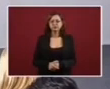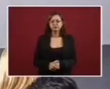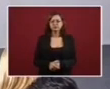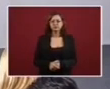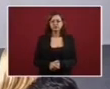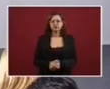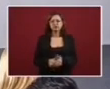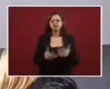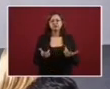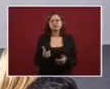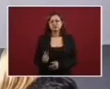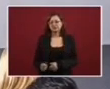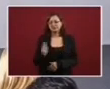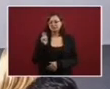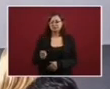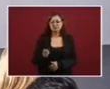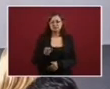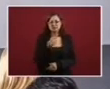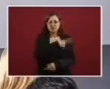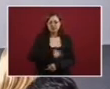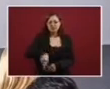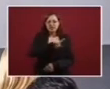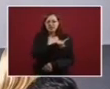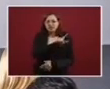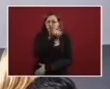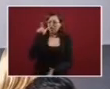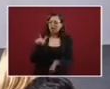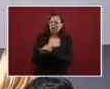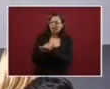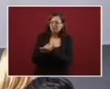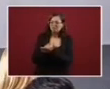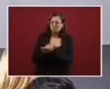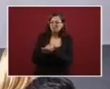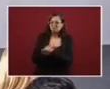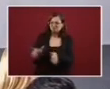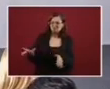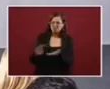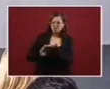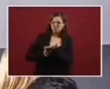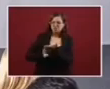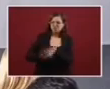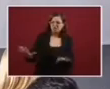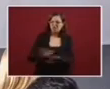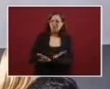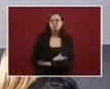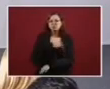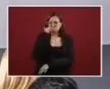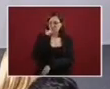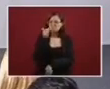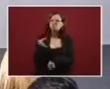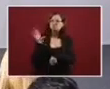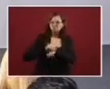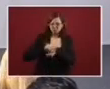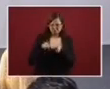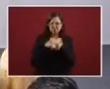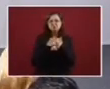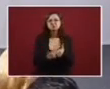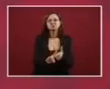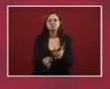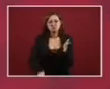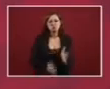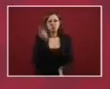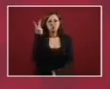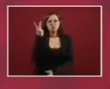cambiar las leyes para que la corrupción siga como antes considerada